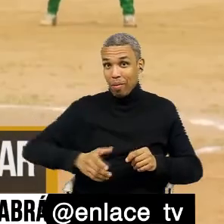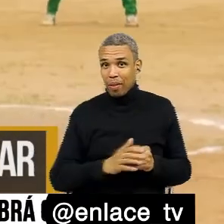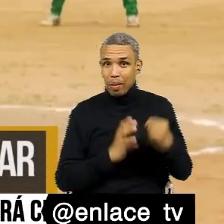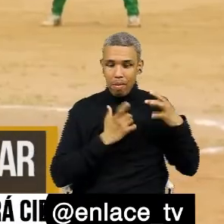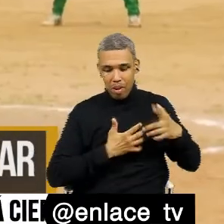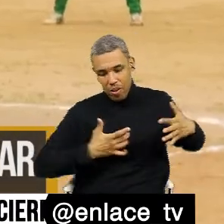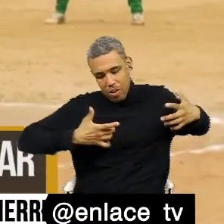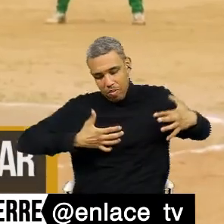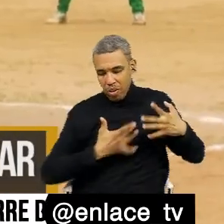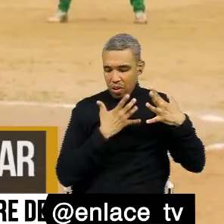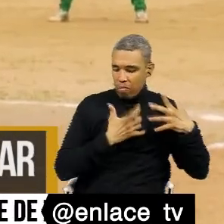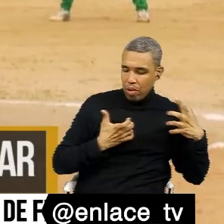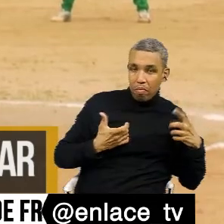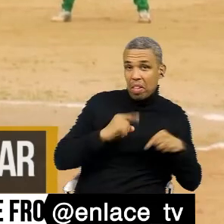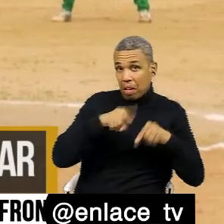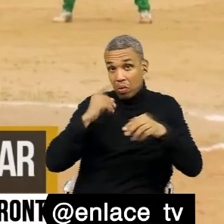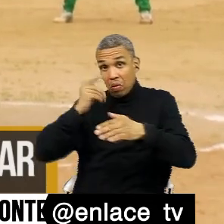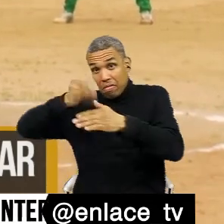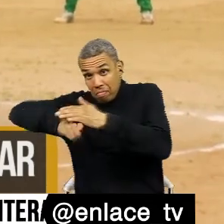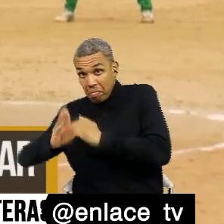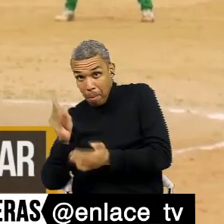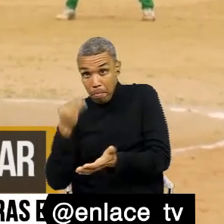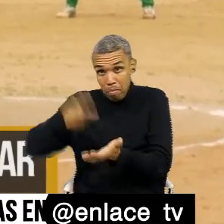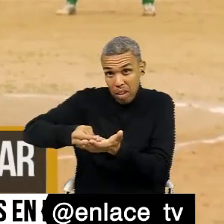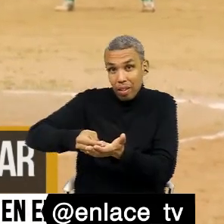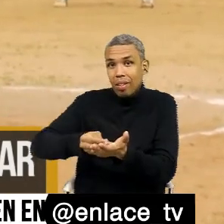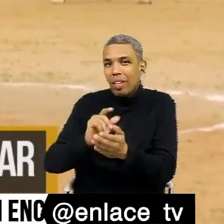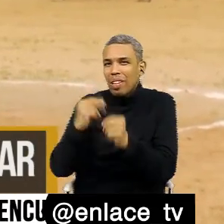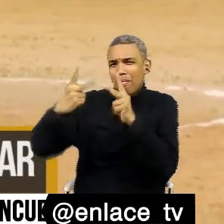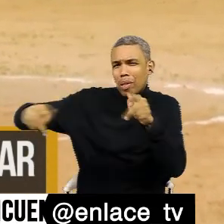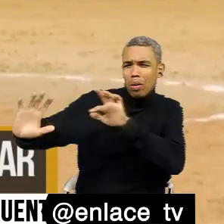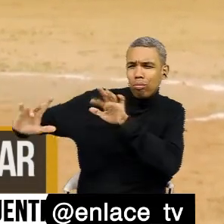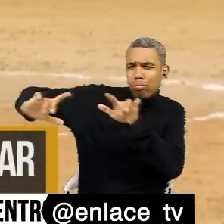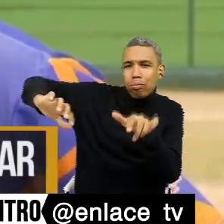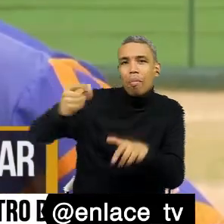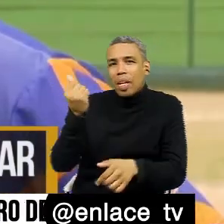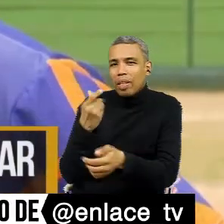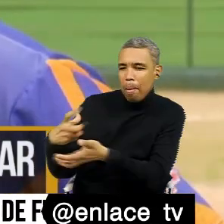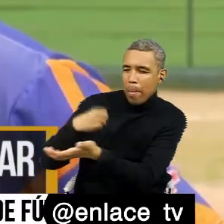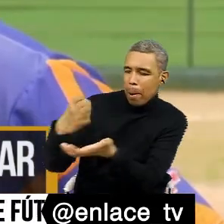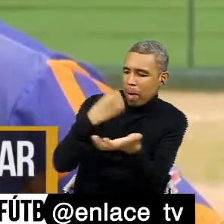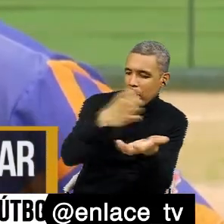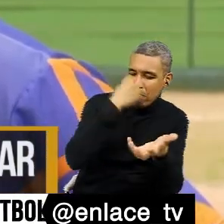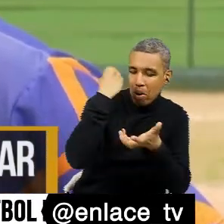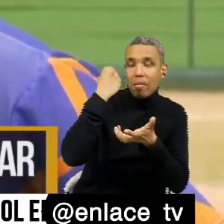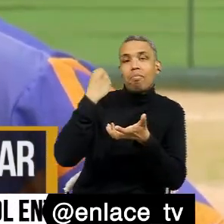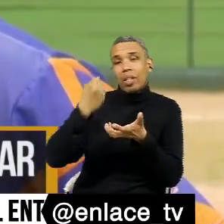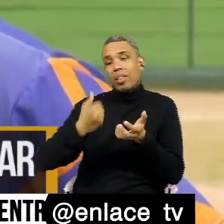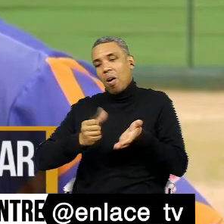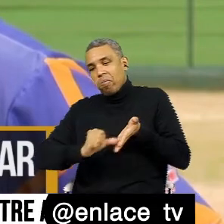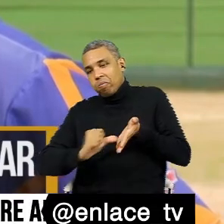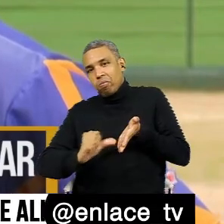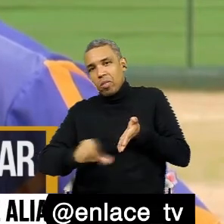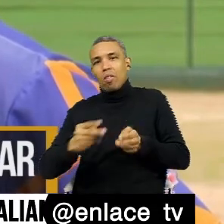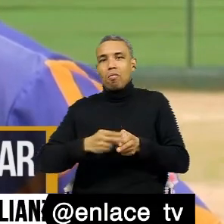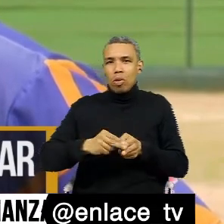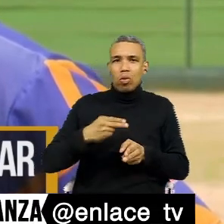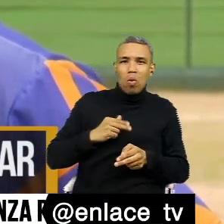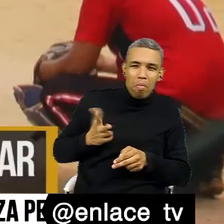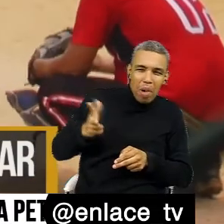esto con el fin de recoger fondos para nuestro club. Nuestro club ha sido invitado a varias ciudades como Puerto Wilches, Bucaramanga. En esta ocasión estaremos